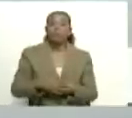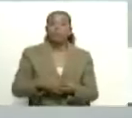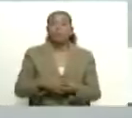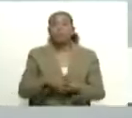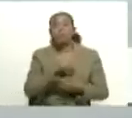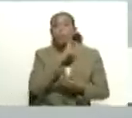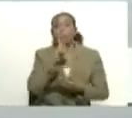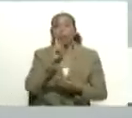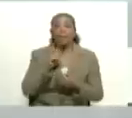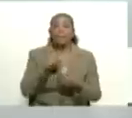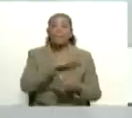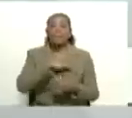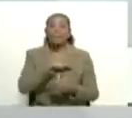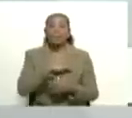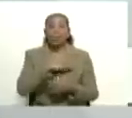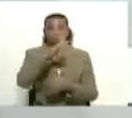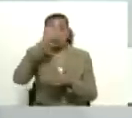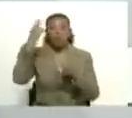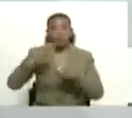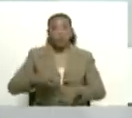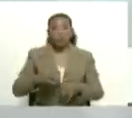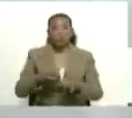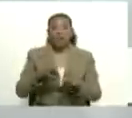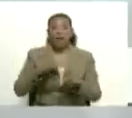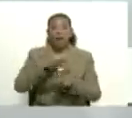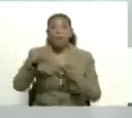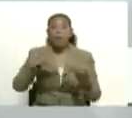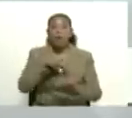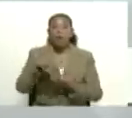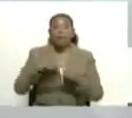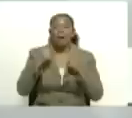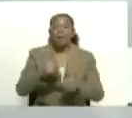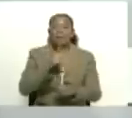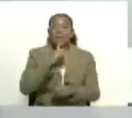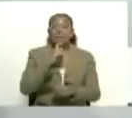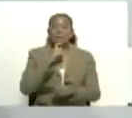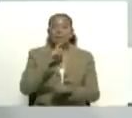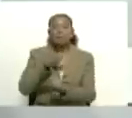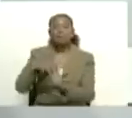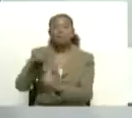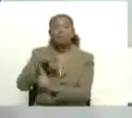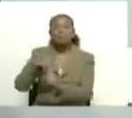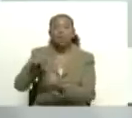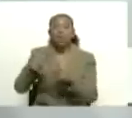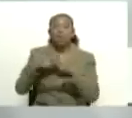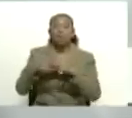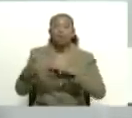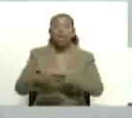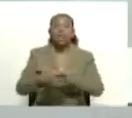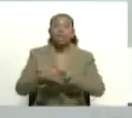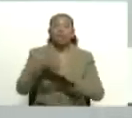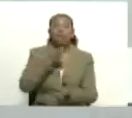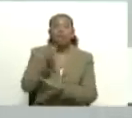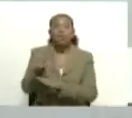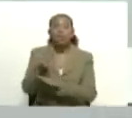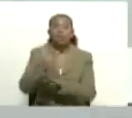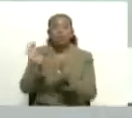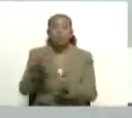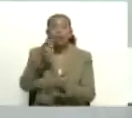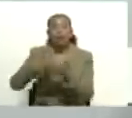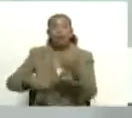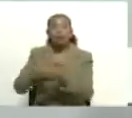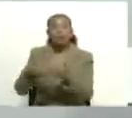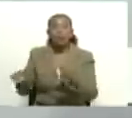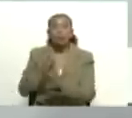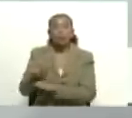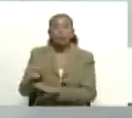Serafino. Dice, Trump confirma que el colapso del país fue una situación provocada por el uso de herramientas de guerra indirecta, es decir, sanciones, y